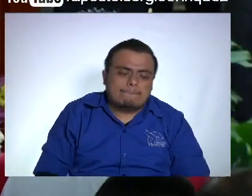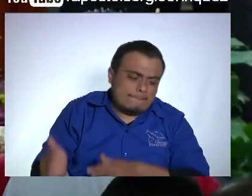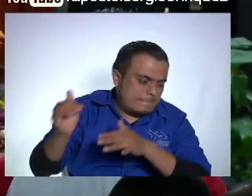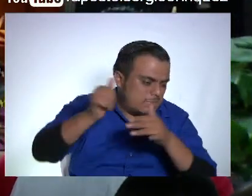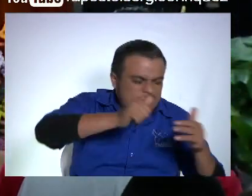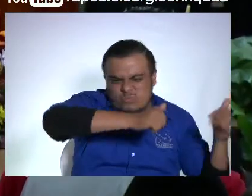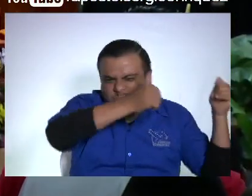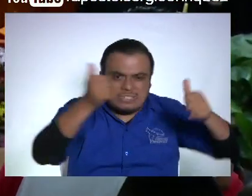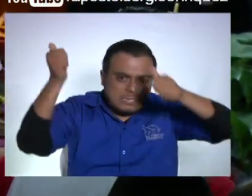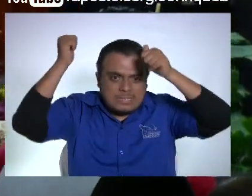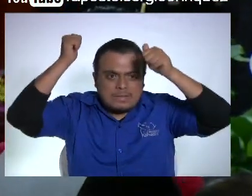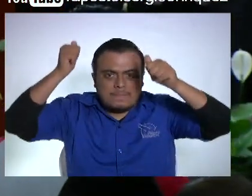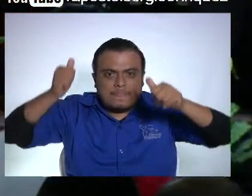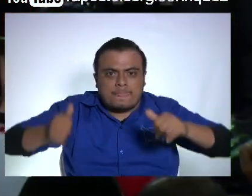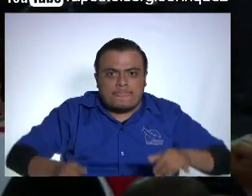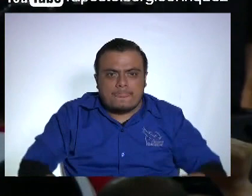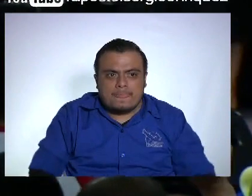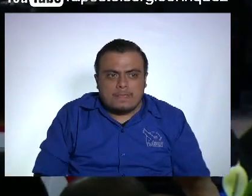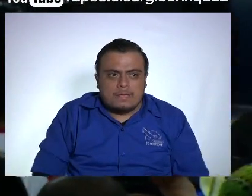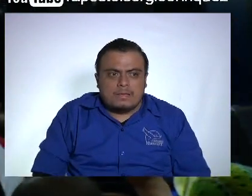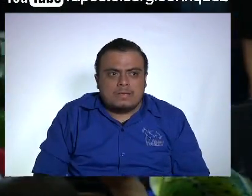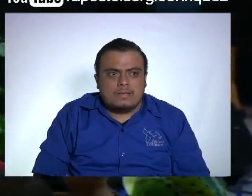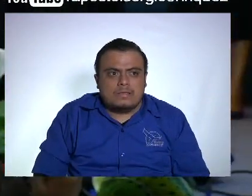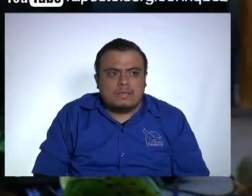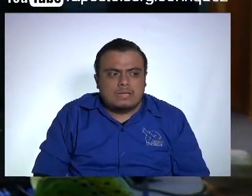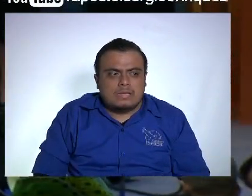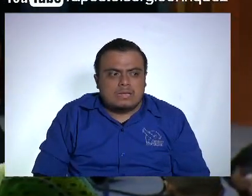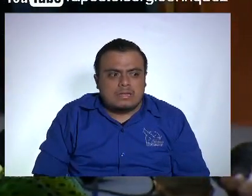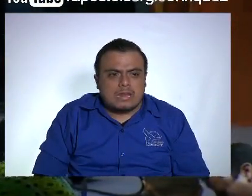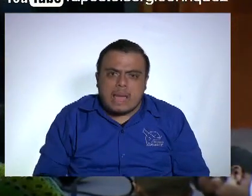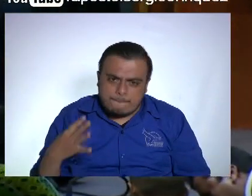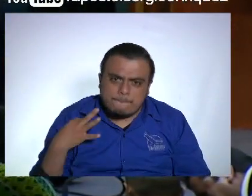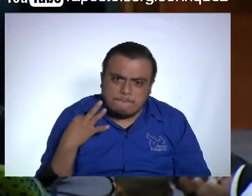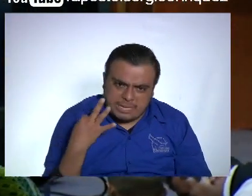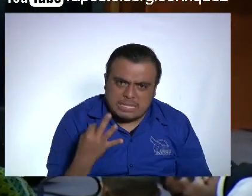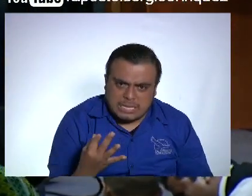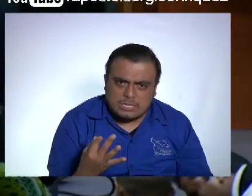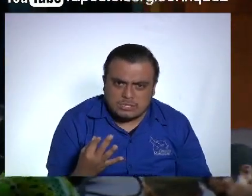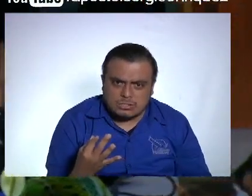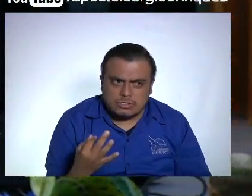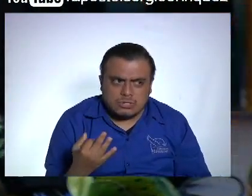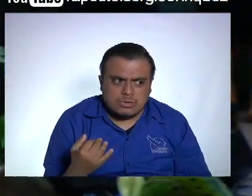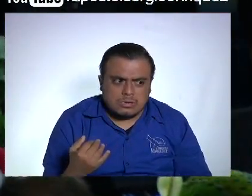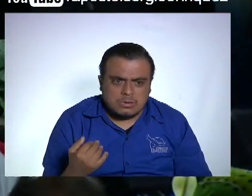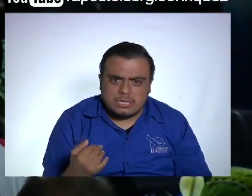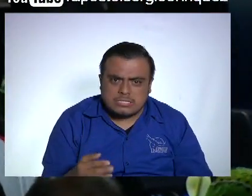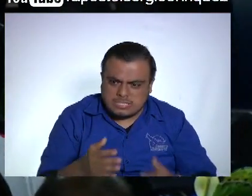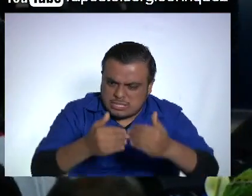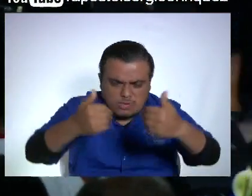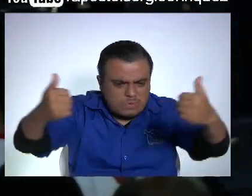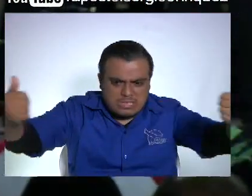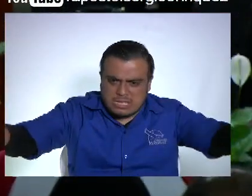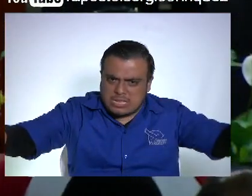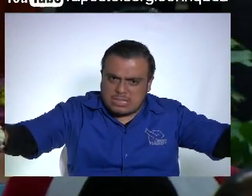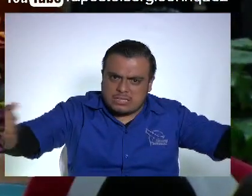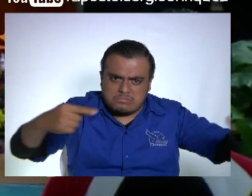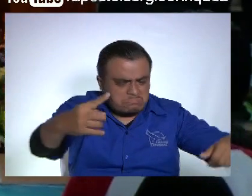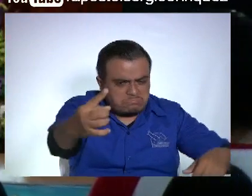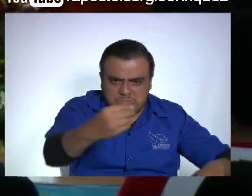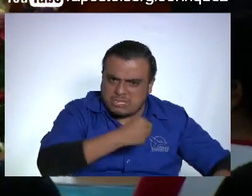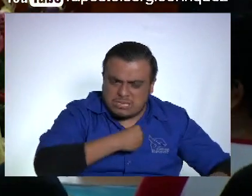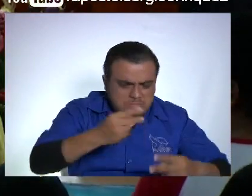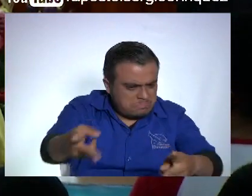Aleluya. Todavía sigue abierta la invitación a alguien que quiere aceptar a Cristo en su corazón.